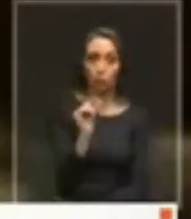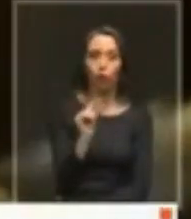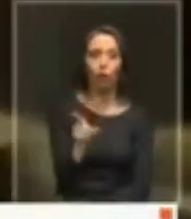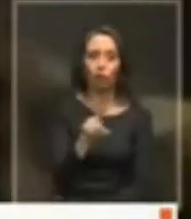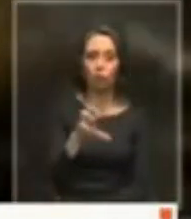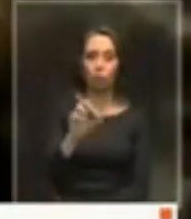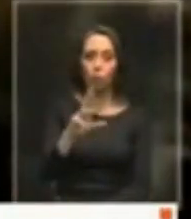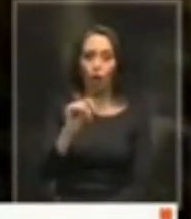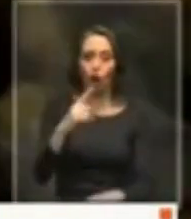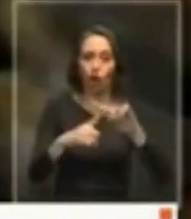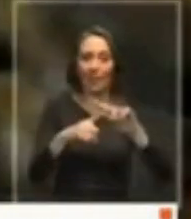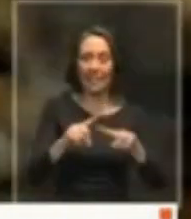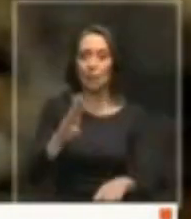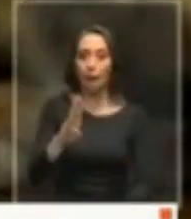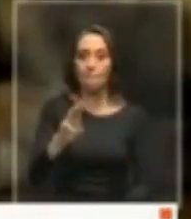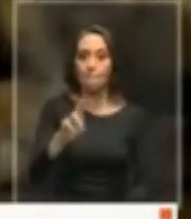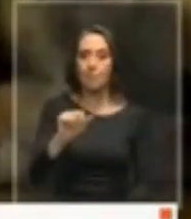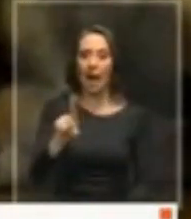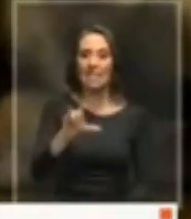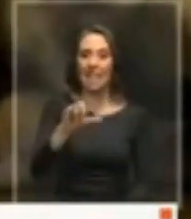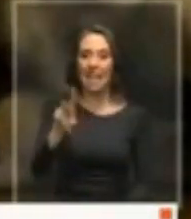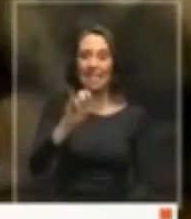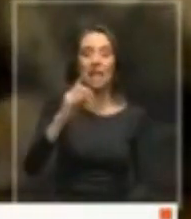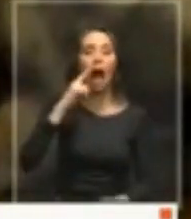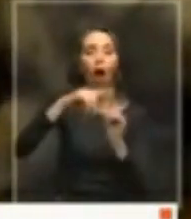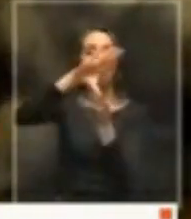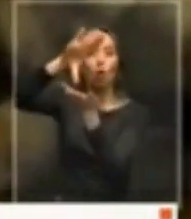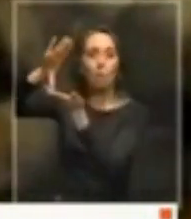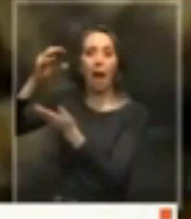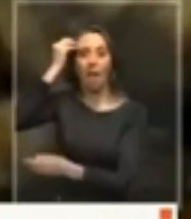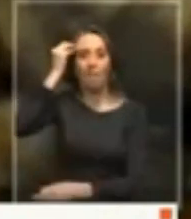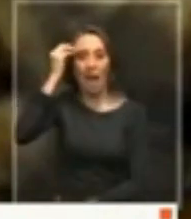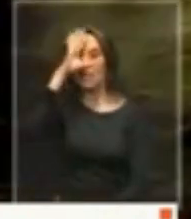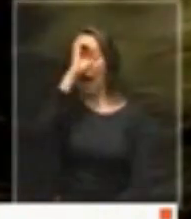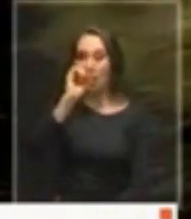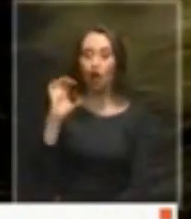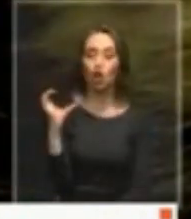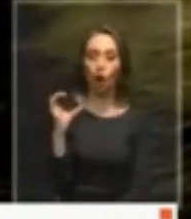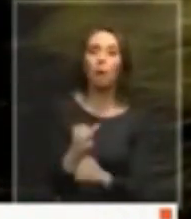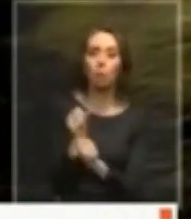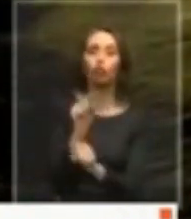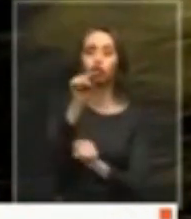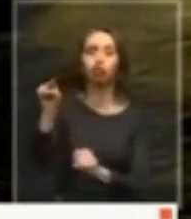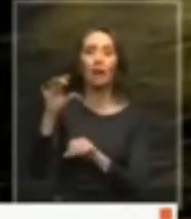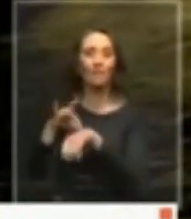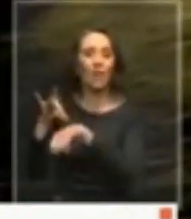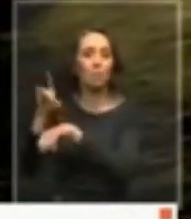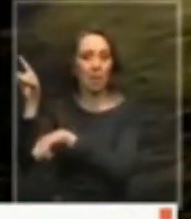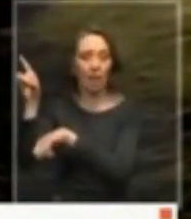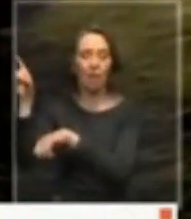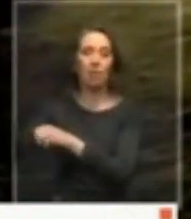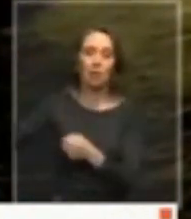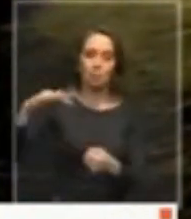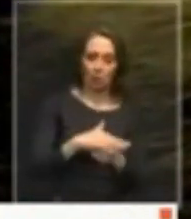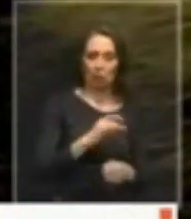Protix brasiliensis solo existía en países vecinos como Brasil, Argentina, Colombia, Paraguay. Que llegara a